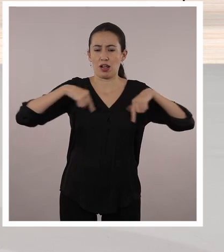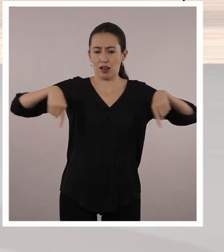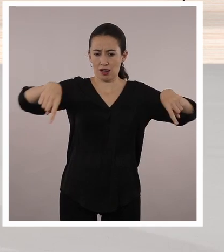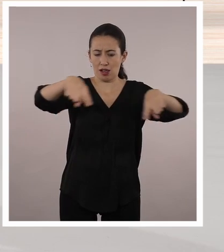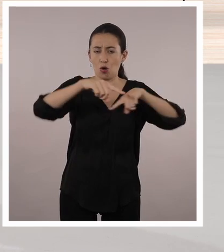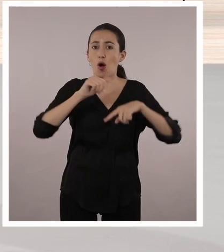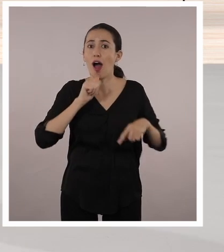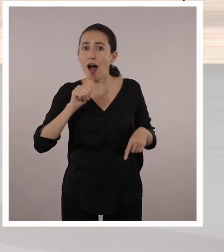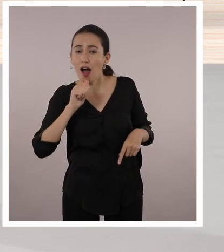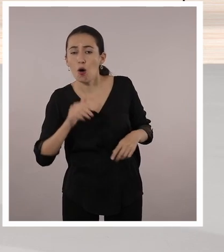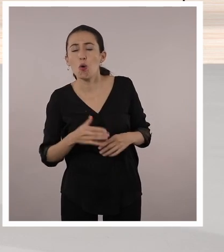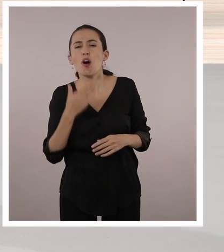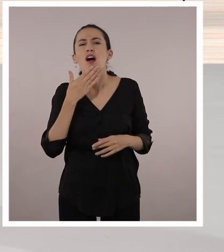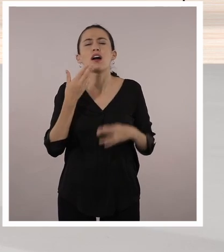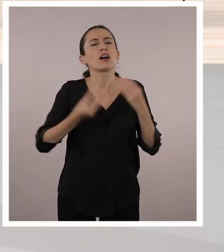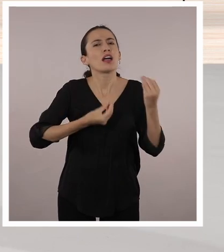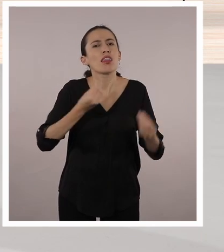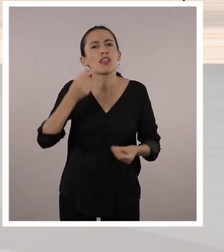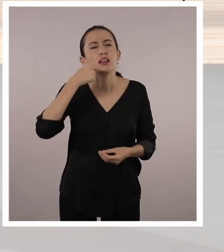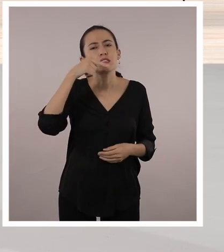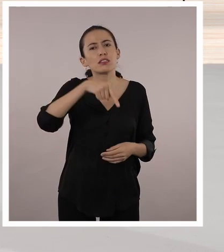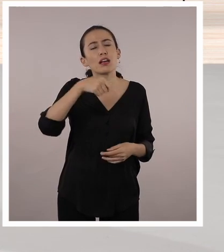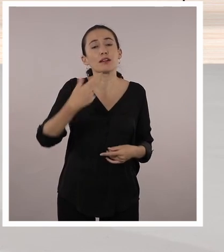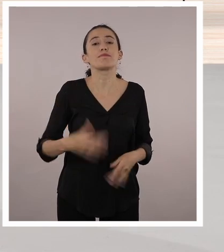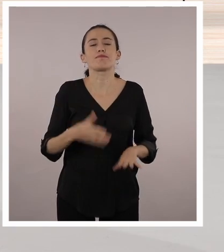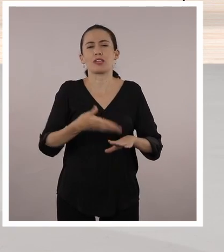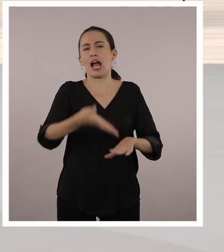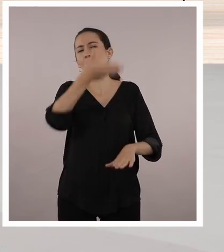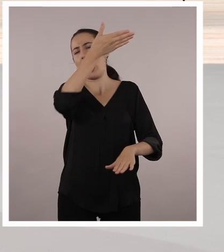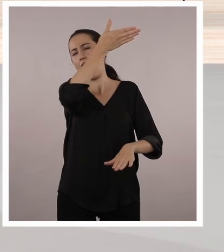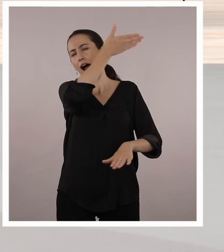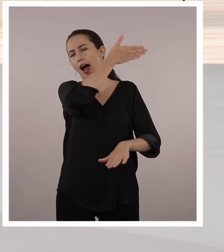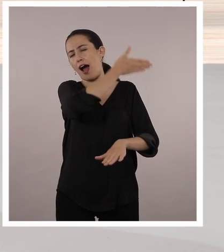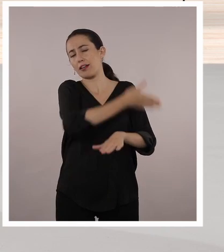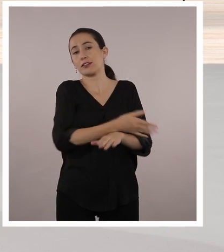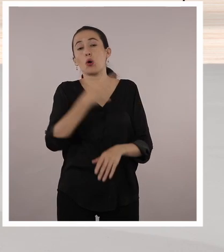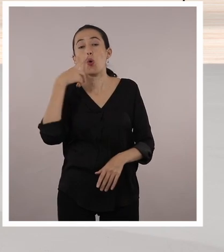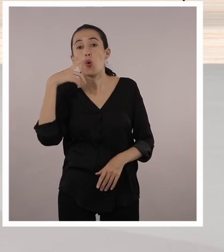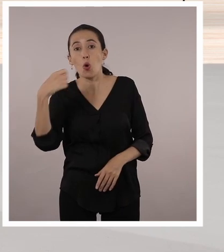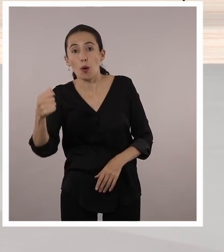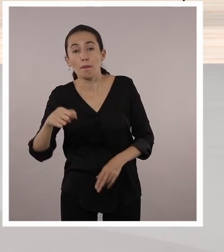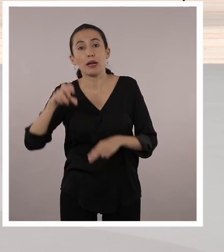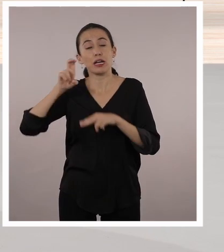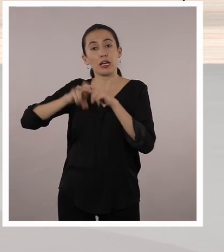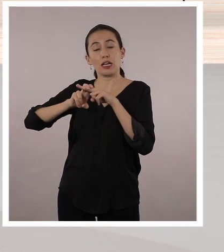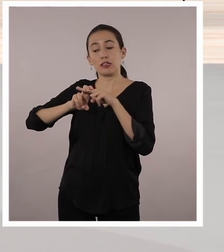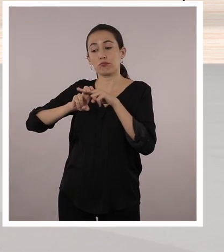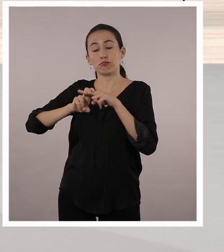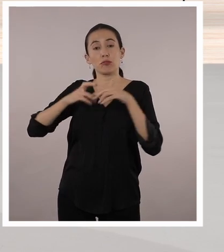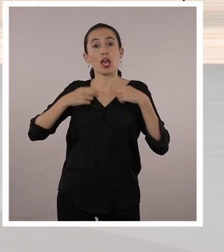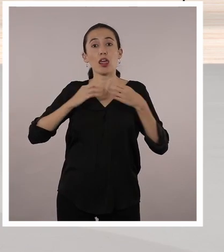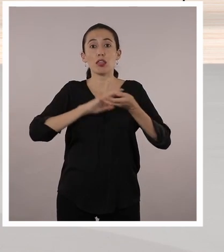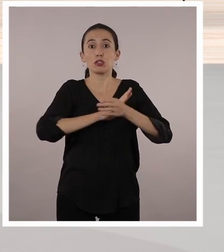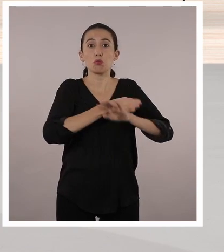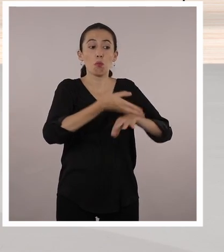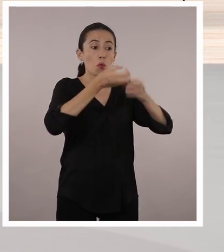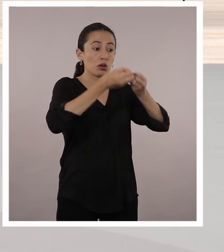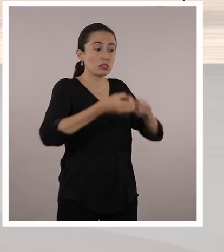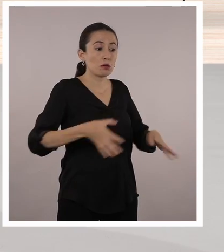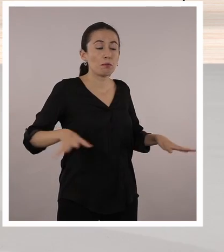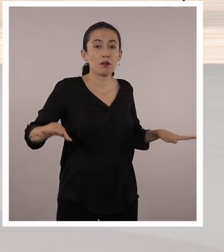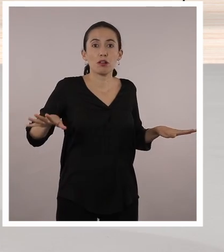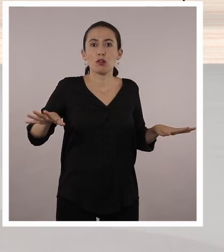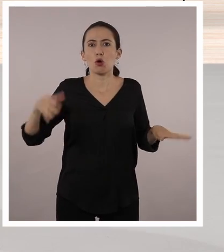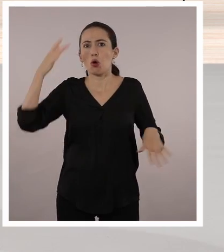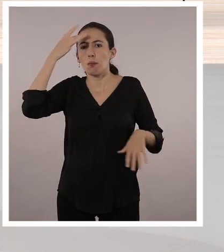Huacachina. Esta laguna cuenta la historia que había un hombre ahí en el prado y se perdió. Se